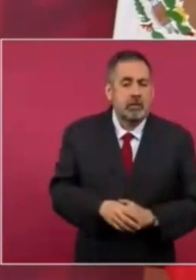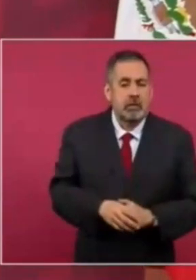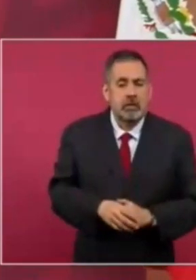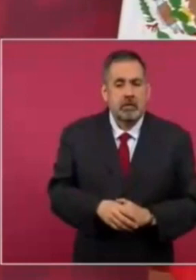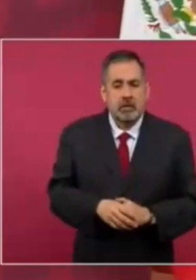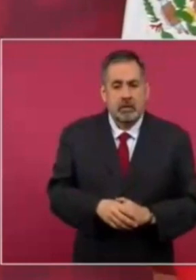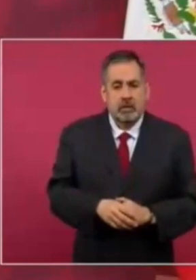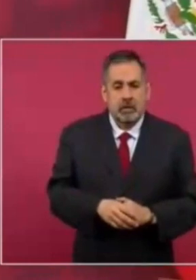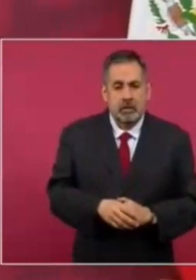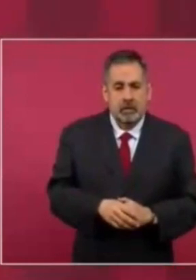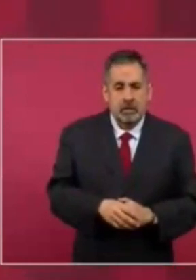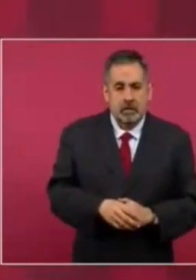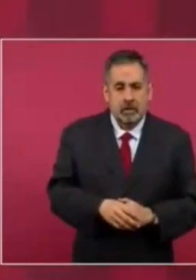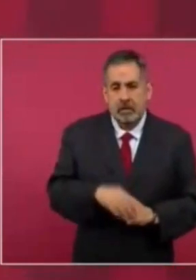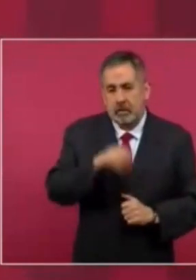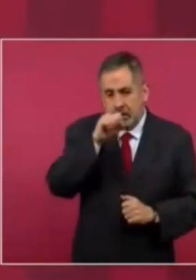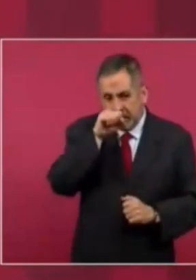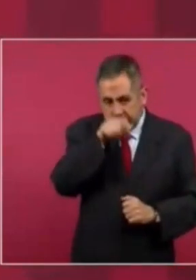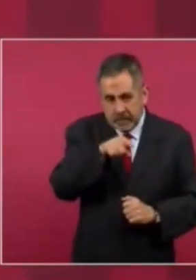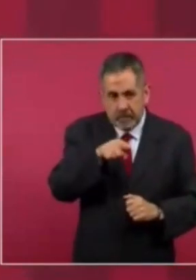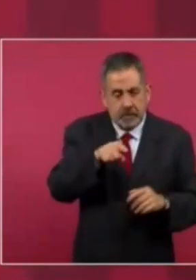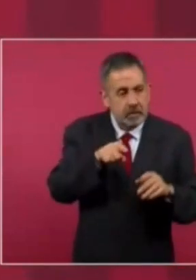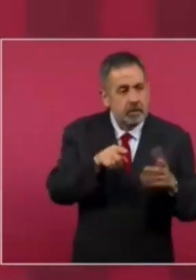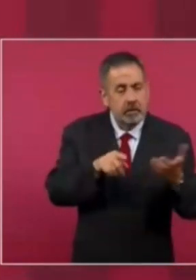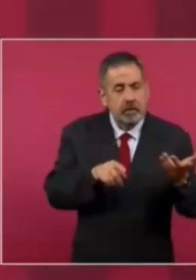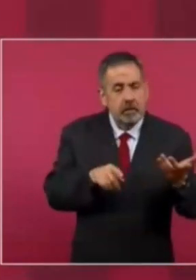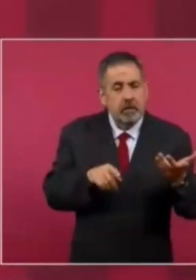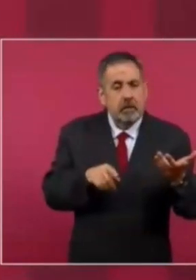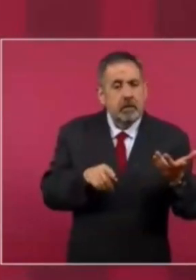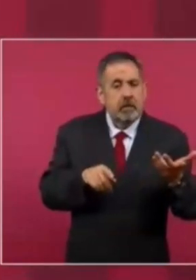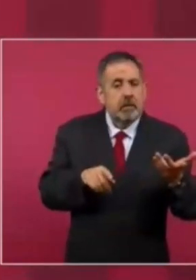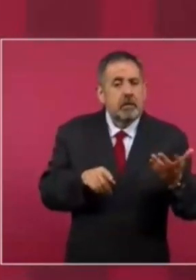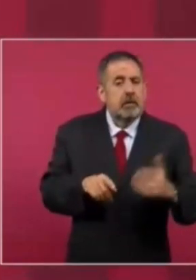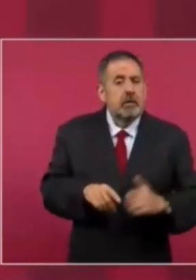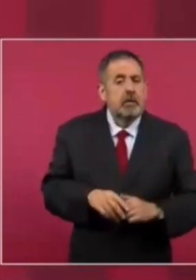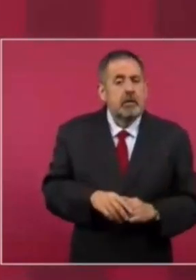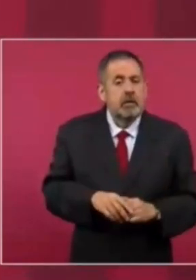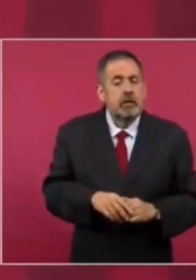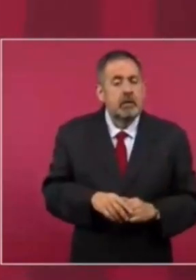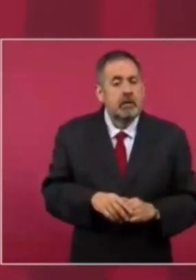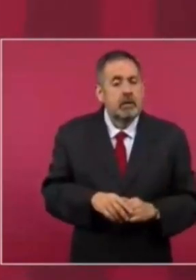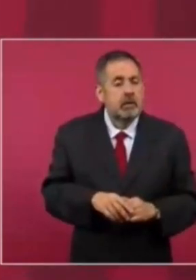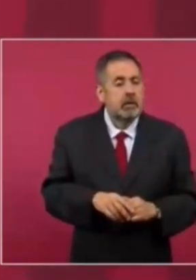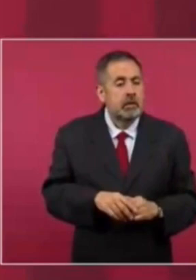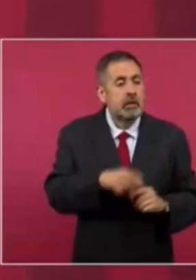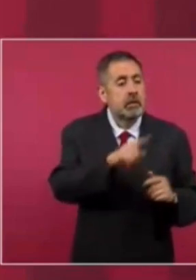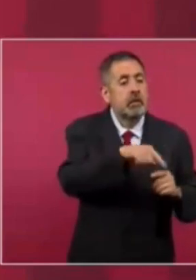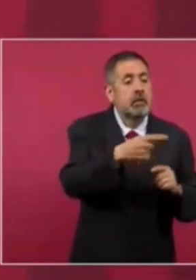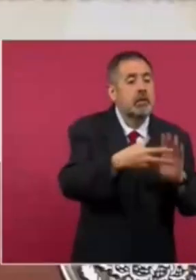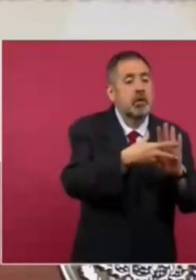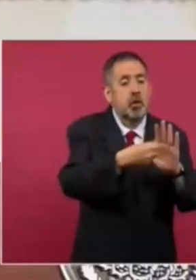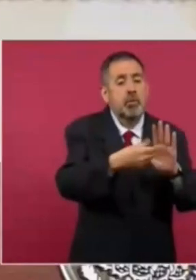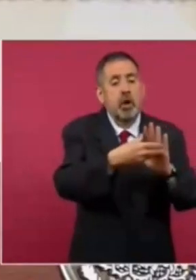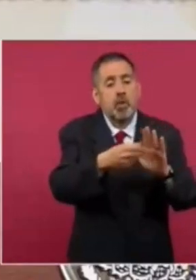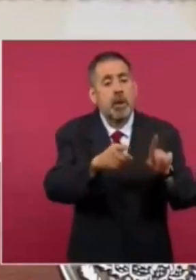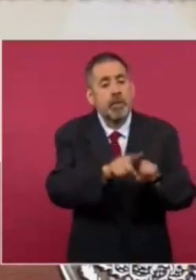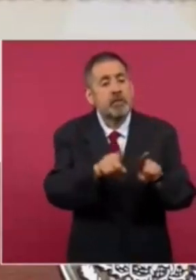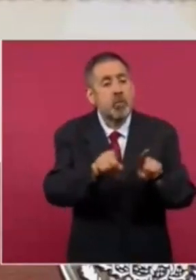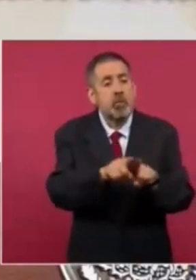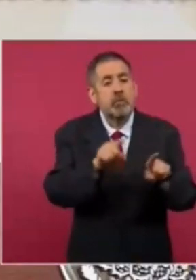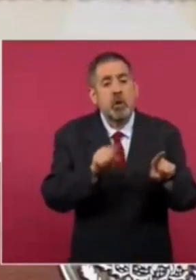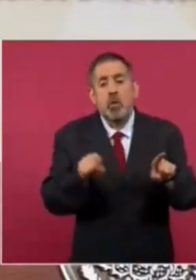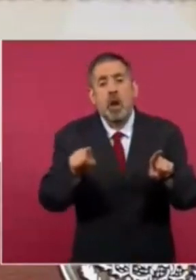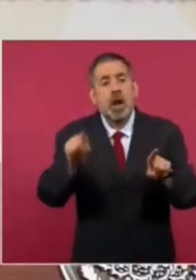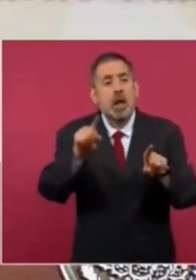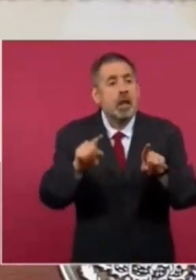lo comentaba en una mesa con Julio Astillero, que me invitaron, y les decía, y lo que hemos también comentado aquí, pues qué bueno realmente